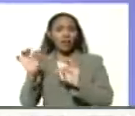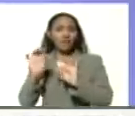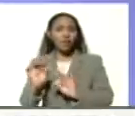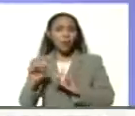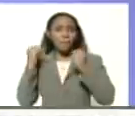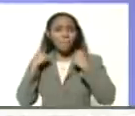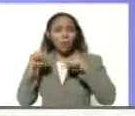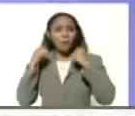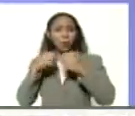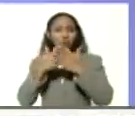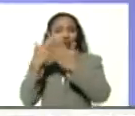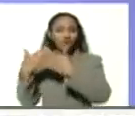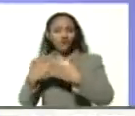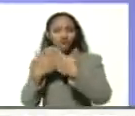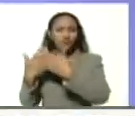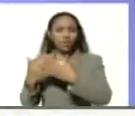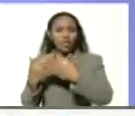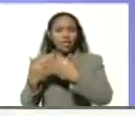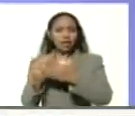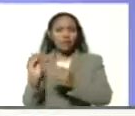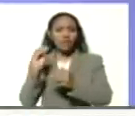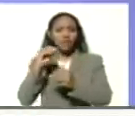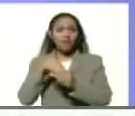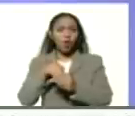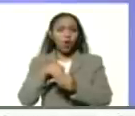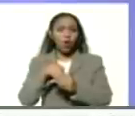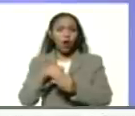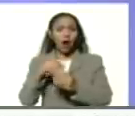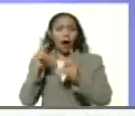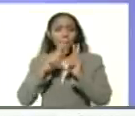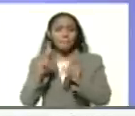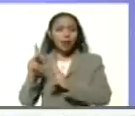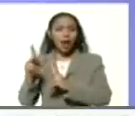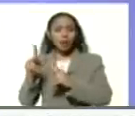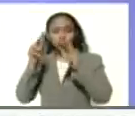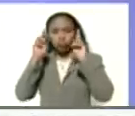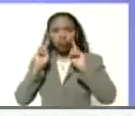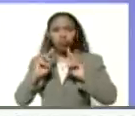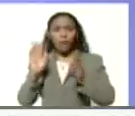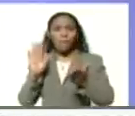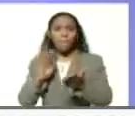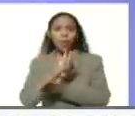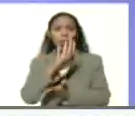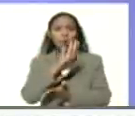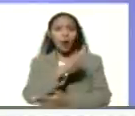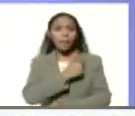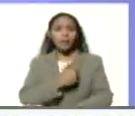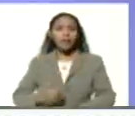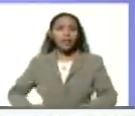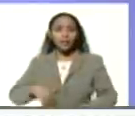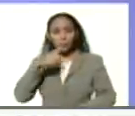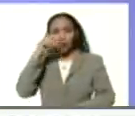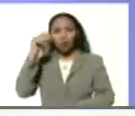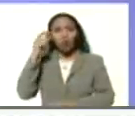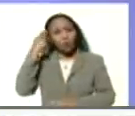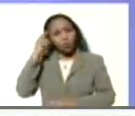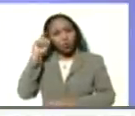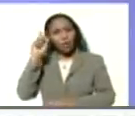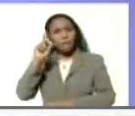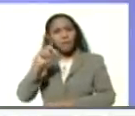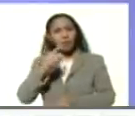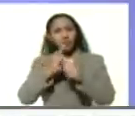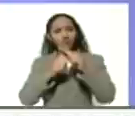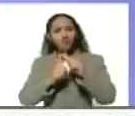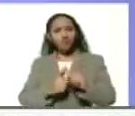ensayos y de estudios y para incorporarlos al plan de inmunización que impulsa el Ejecutivo Nacional, que recordemos también suma